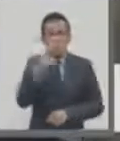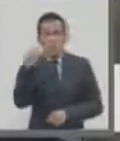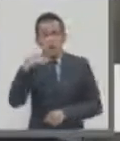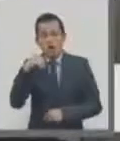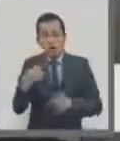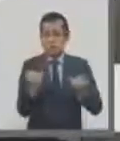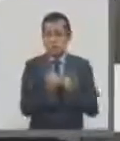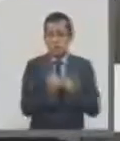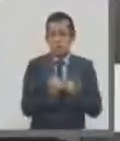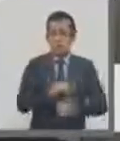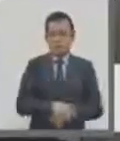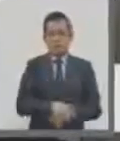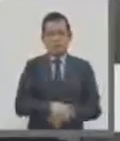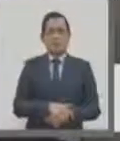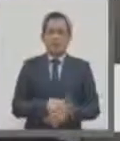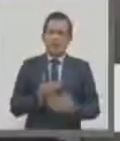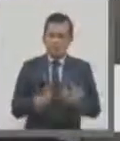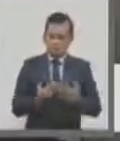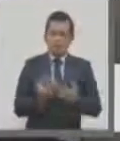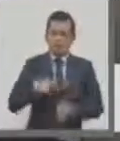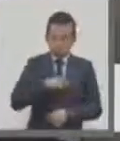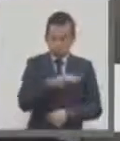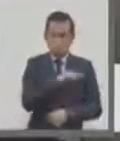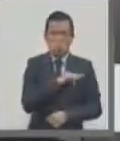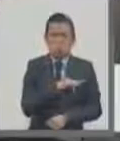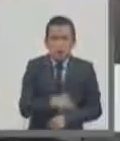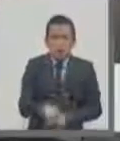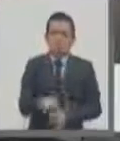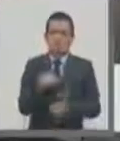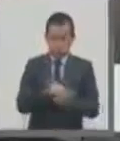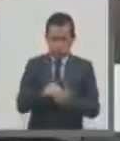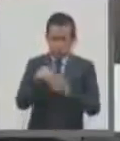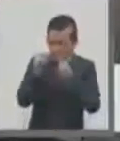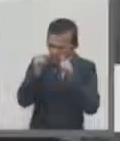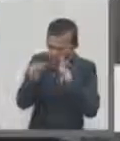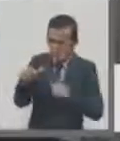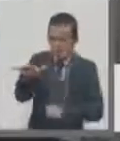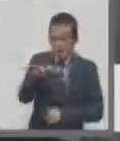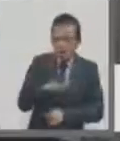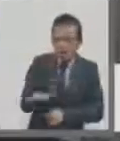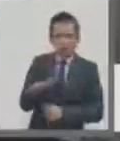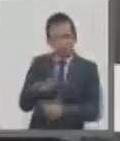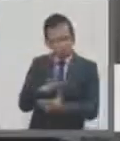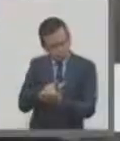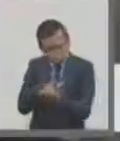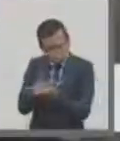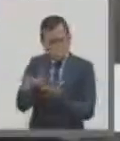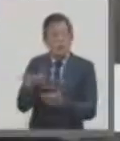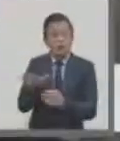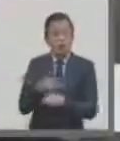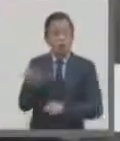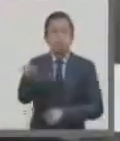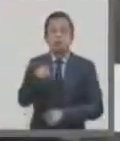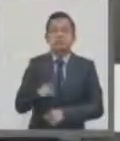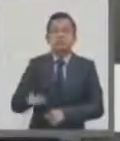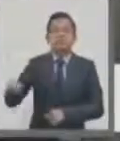Aún estamos a tiempo de escuchar y apoyar este justo reclamo que surge